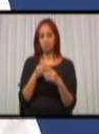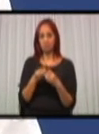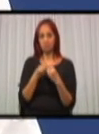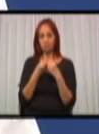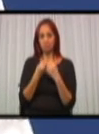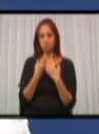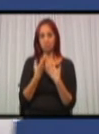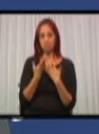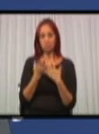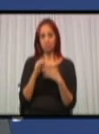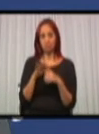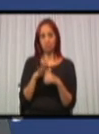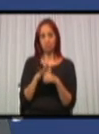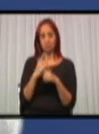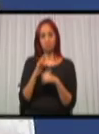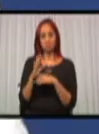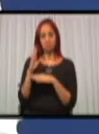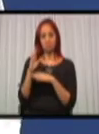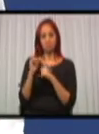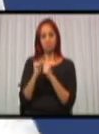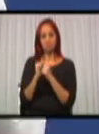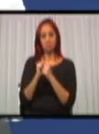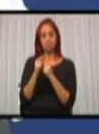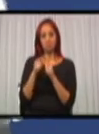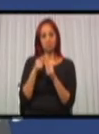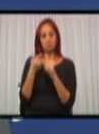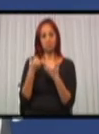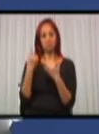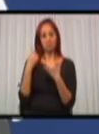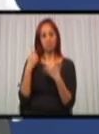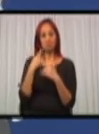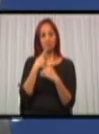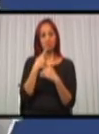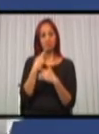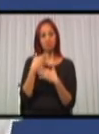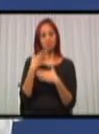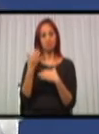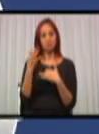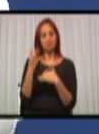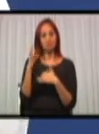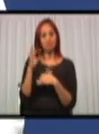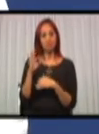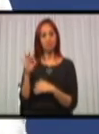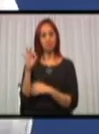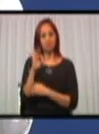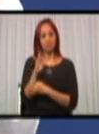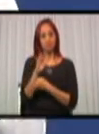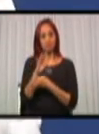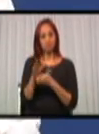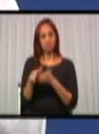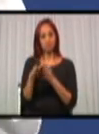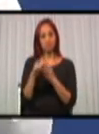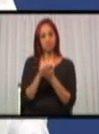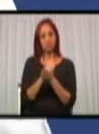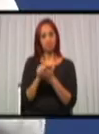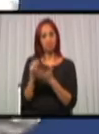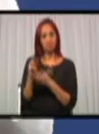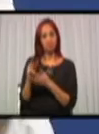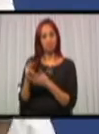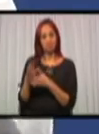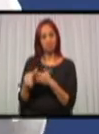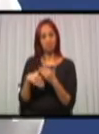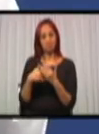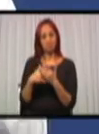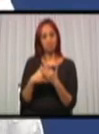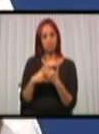agricultor. Me comprometo con el agricultor desde ya para decirle que a partir del 7 de febrero los caminos en San Mateo, todos sin